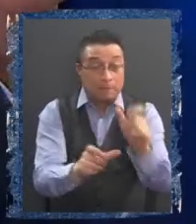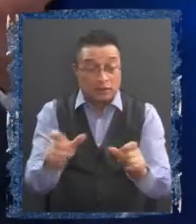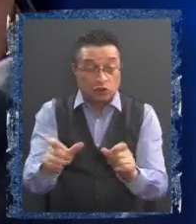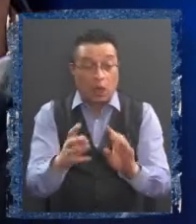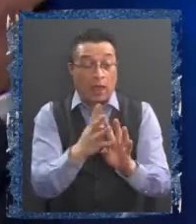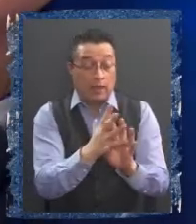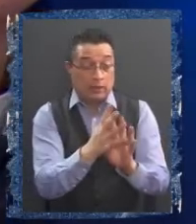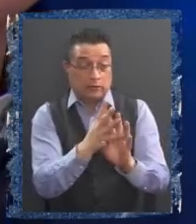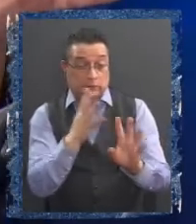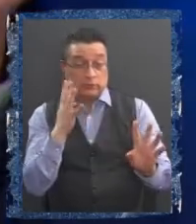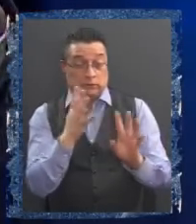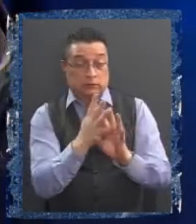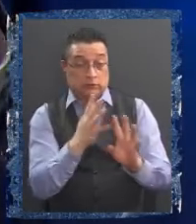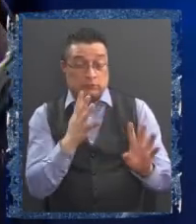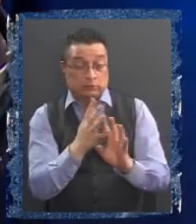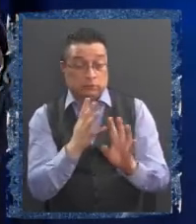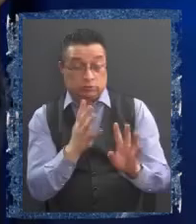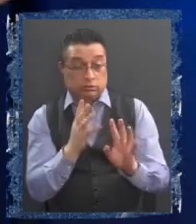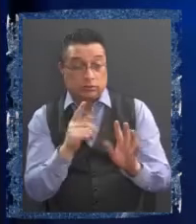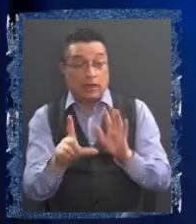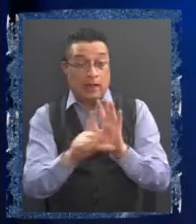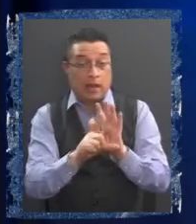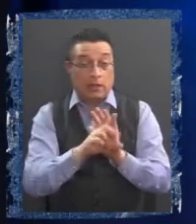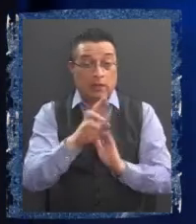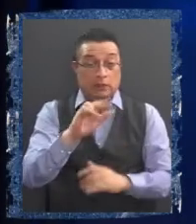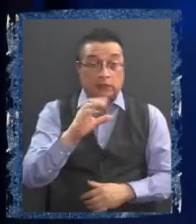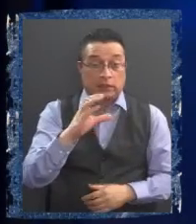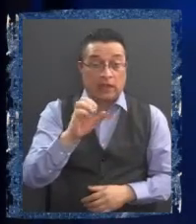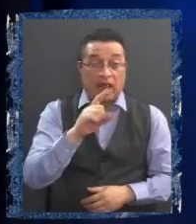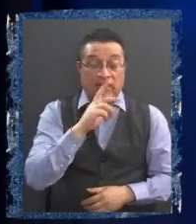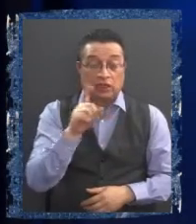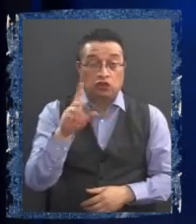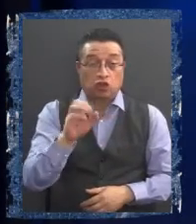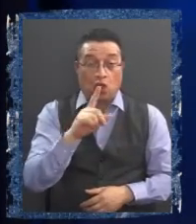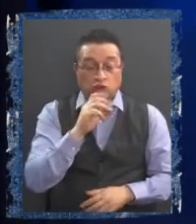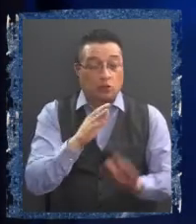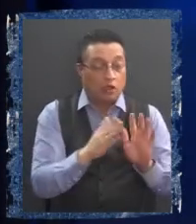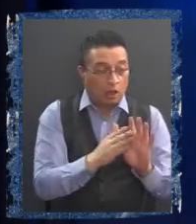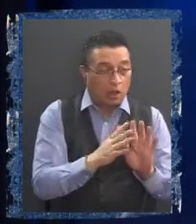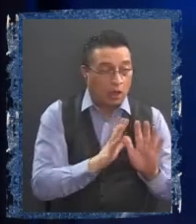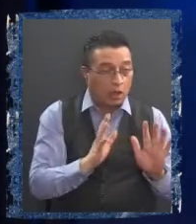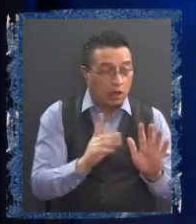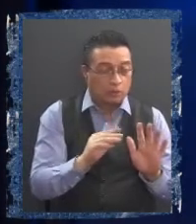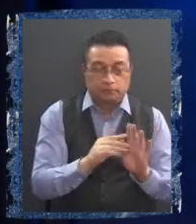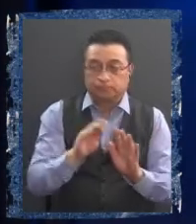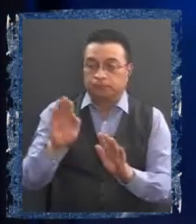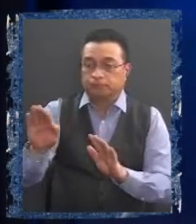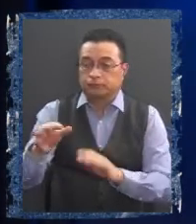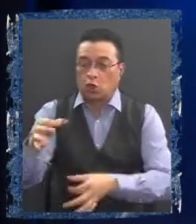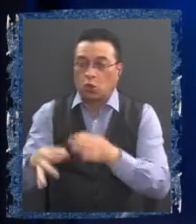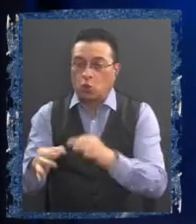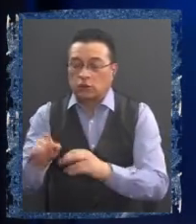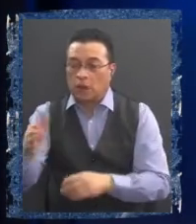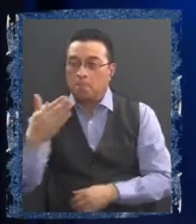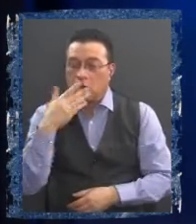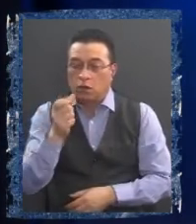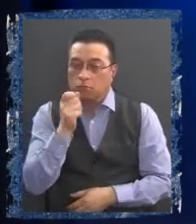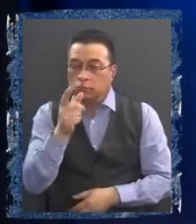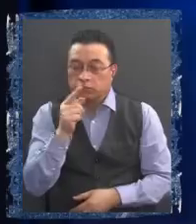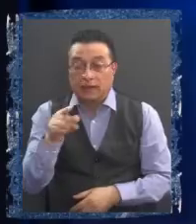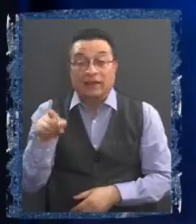fila de los recursos de la ley Ricarte-Soto hayan preferido entonces tocar la puerta de los jueces. Y eso ha llevado a que